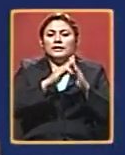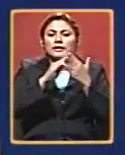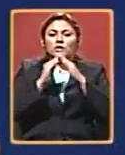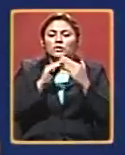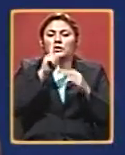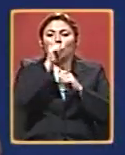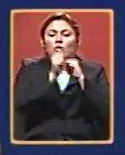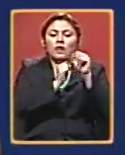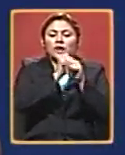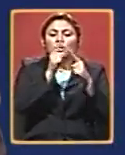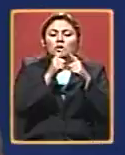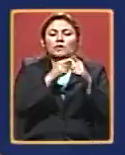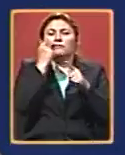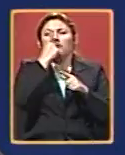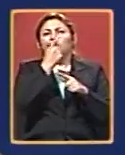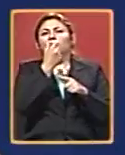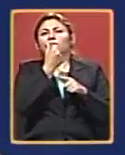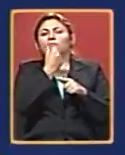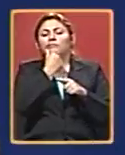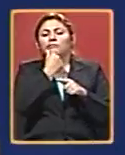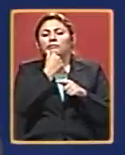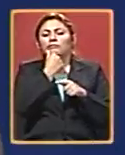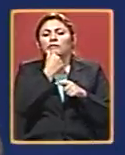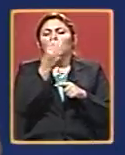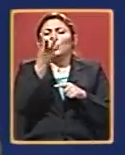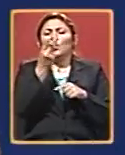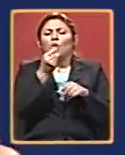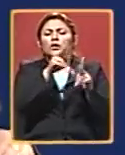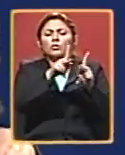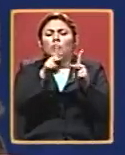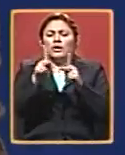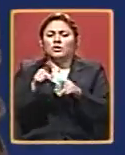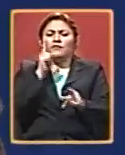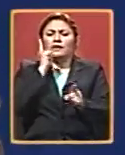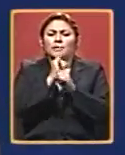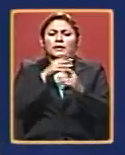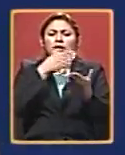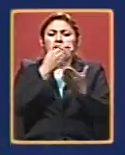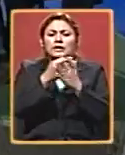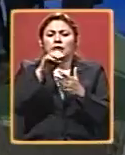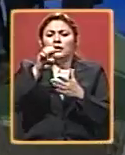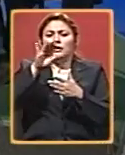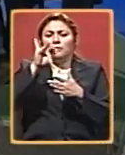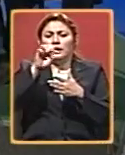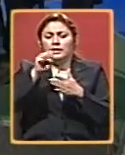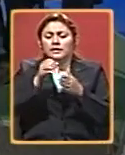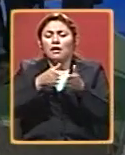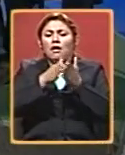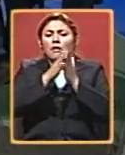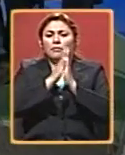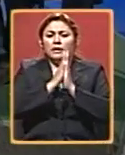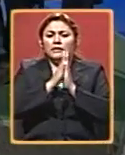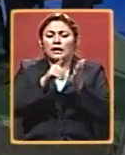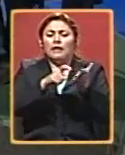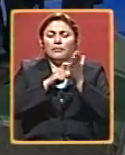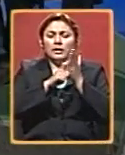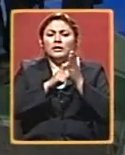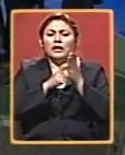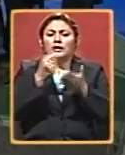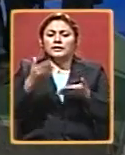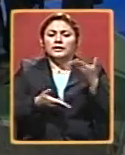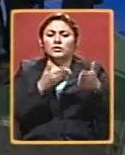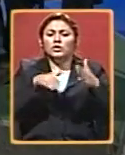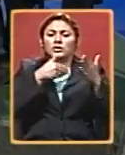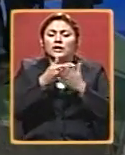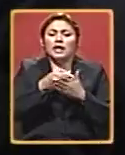Y entonces ahí uno se pregunta, bueno, ¿cuánto de la población que efectivamente llega a los EVAIS a demandar los servicios,